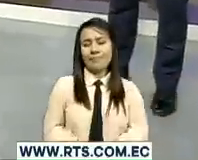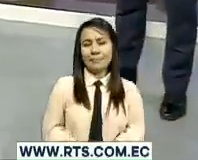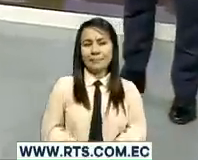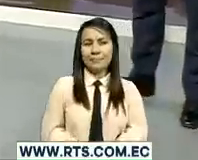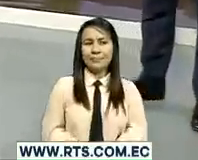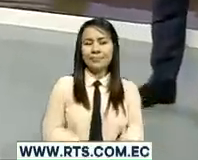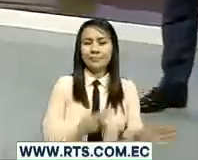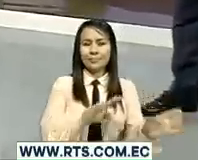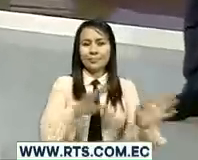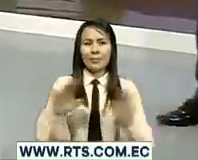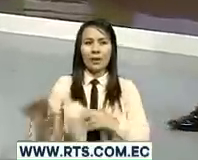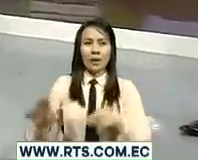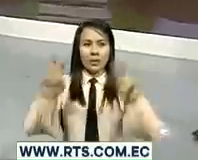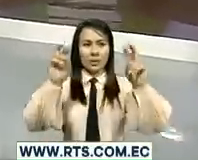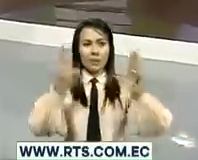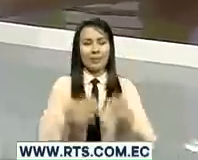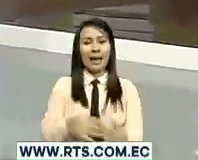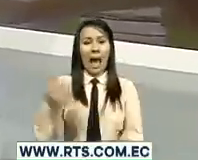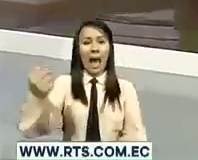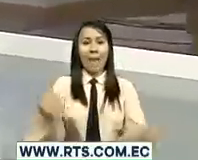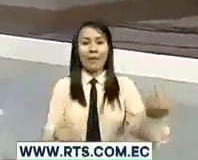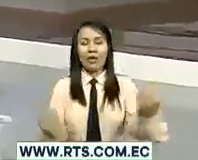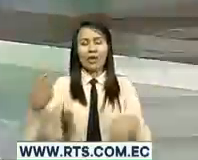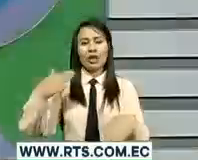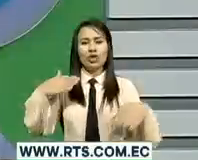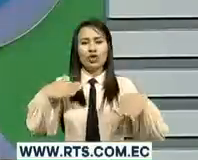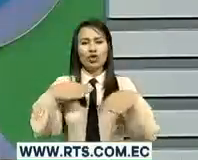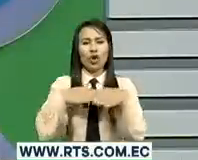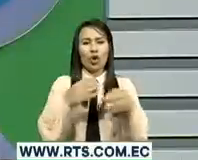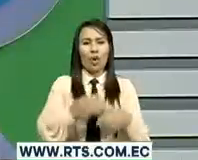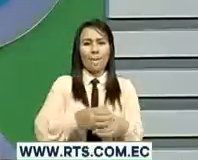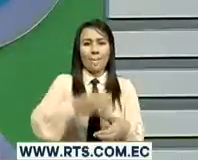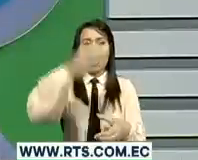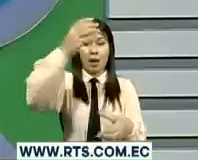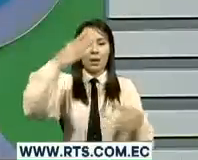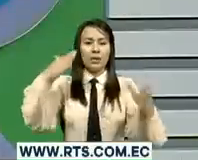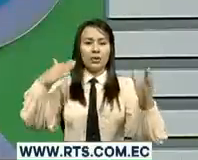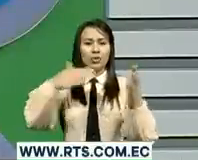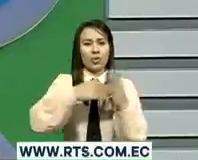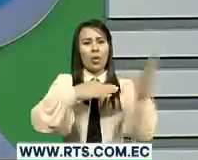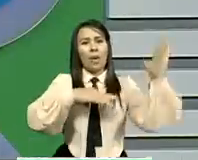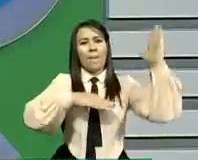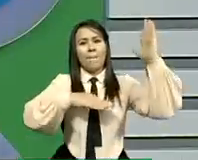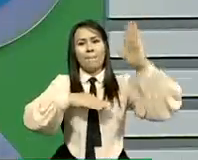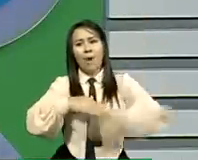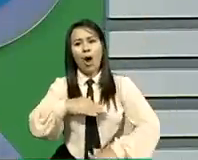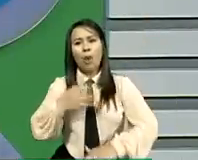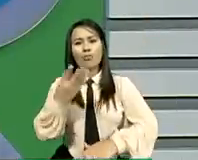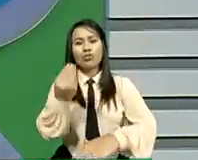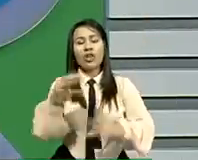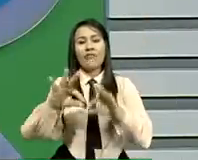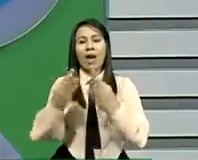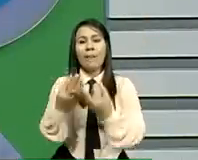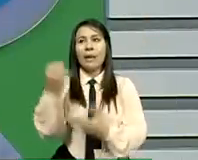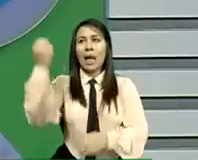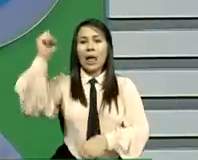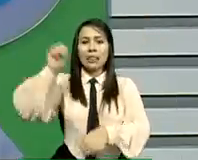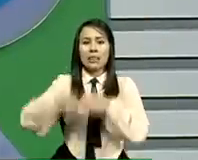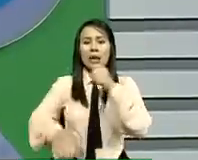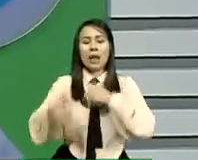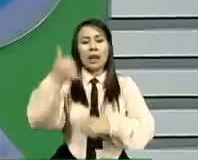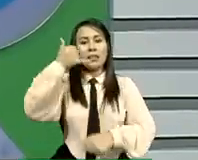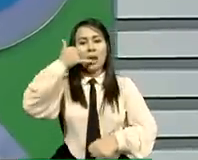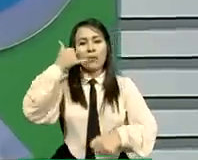Vamos ahora con otra información. Una camioneta chocó contra un poste y lo derribó, dejando a decenas de familias sin el servicio telefónico en